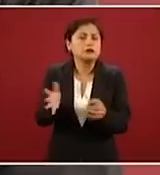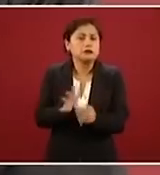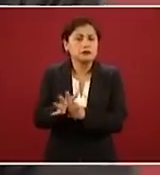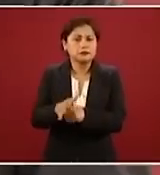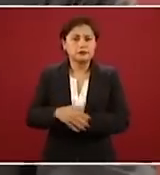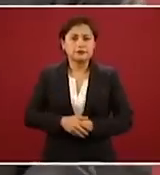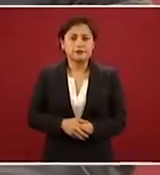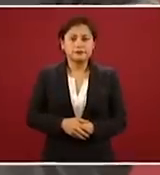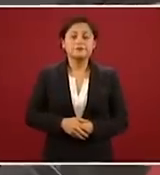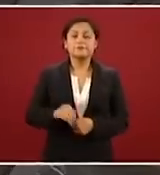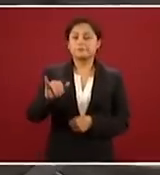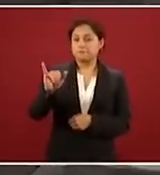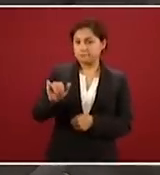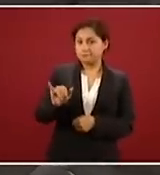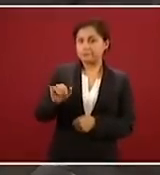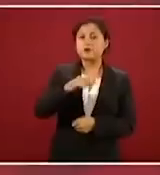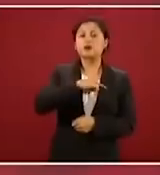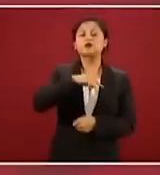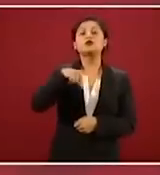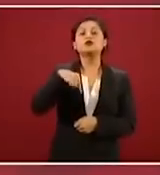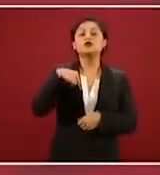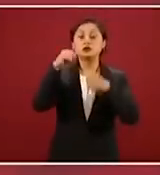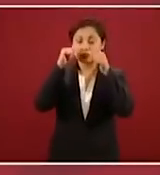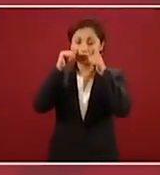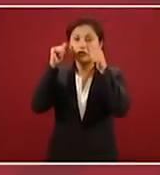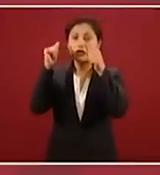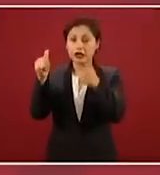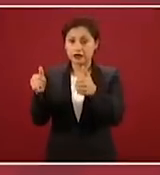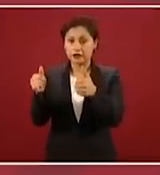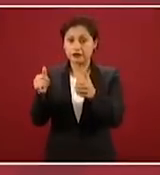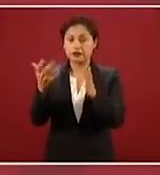es parte del plan de